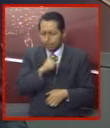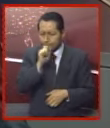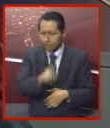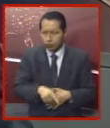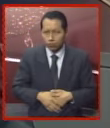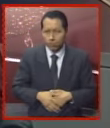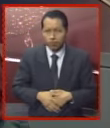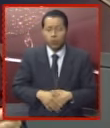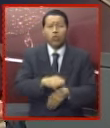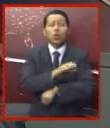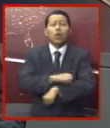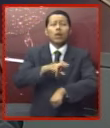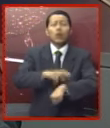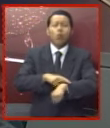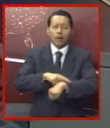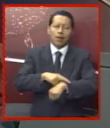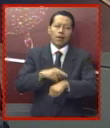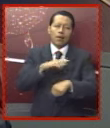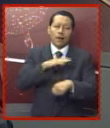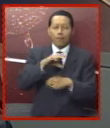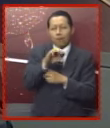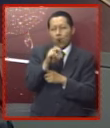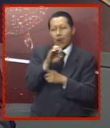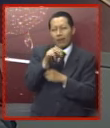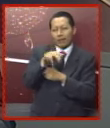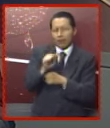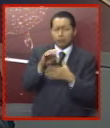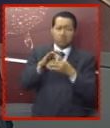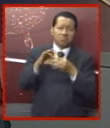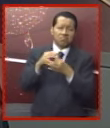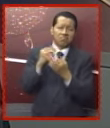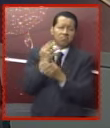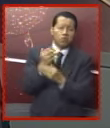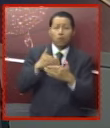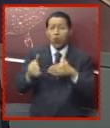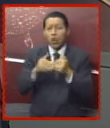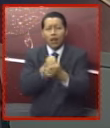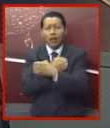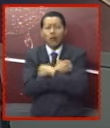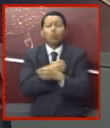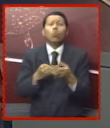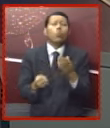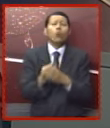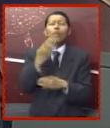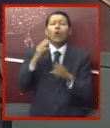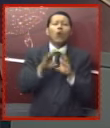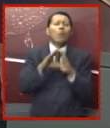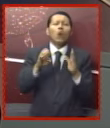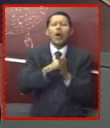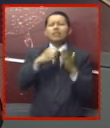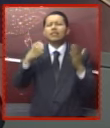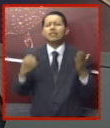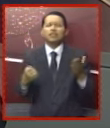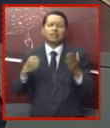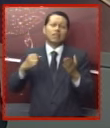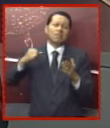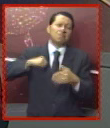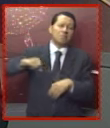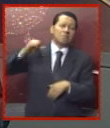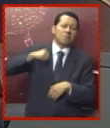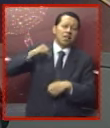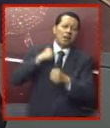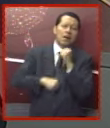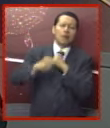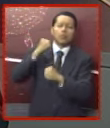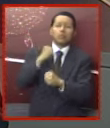Bueno, la coordinadora parlamentaria de Morena afirmó que el modelo educativo es una nueva versión del enciclopedismo que desde hace décadas ha